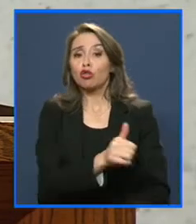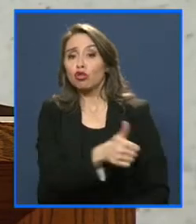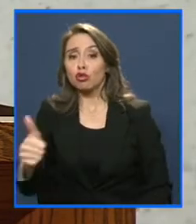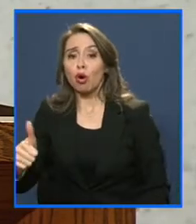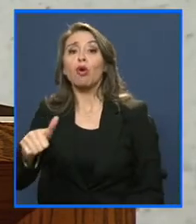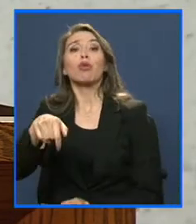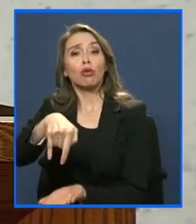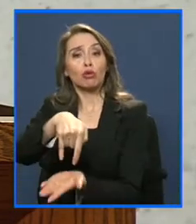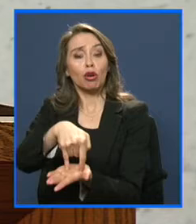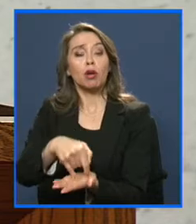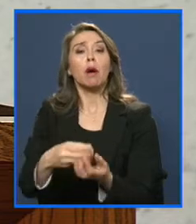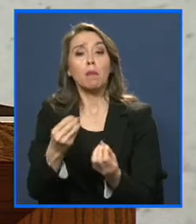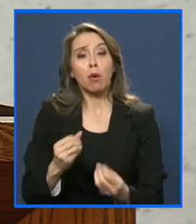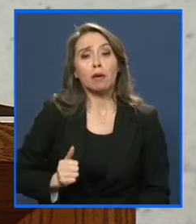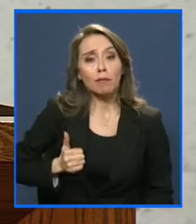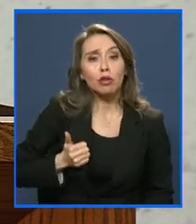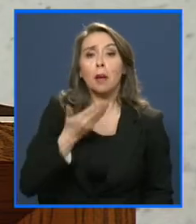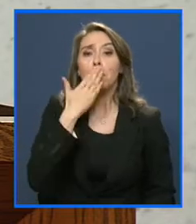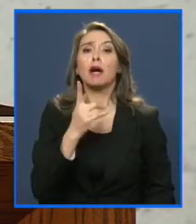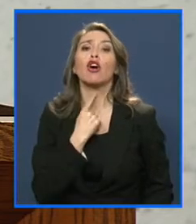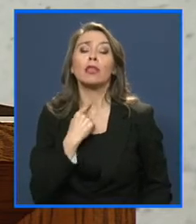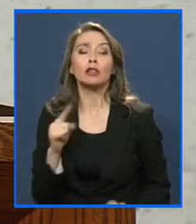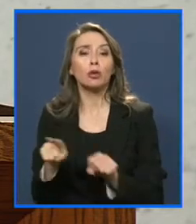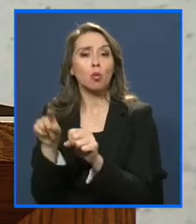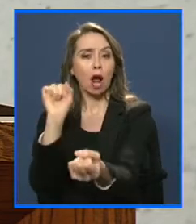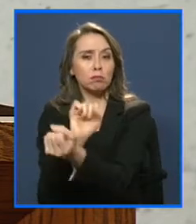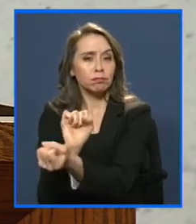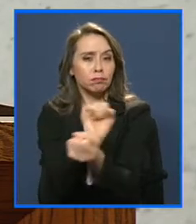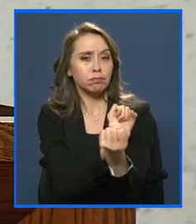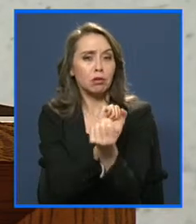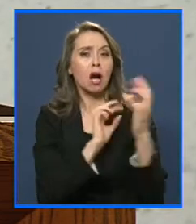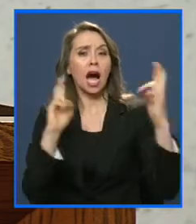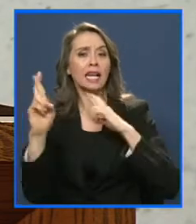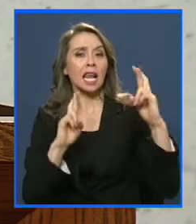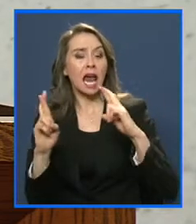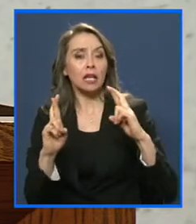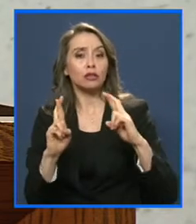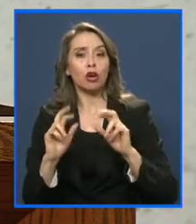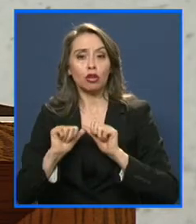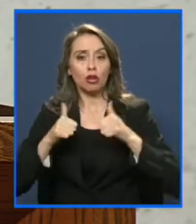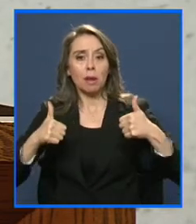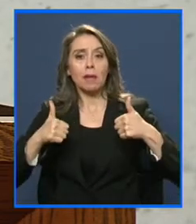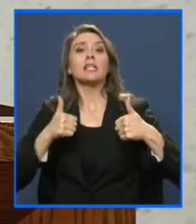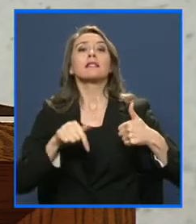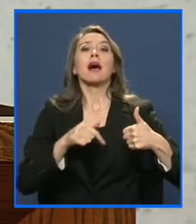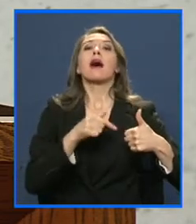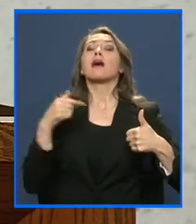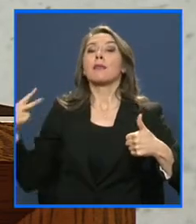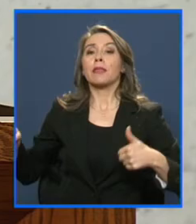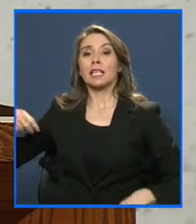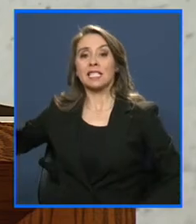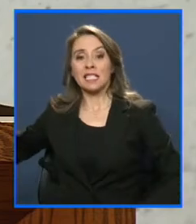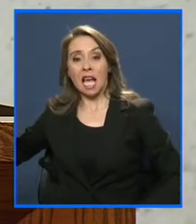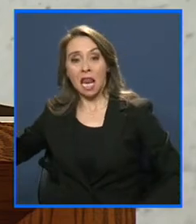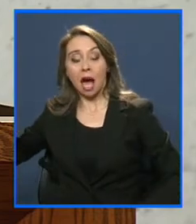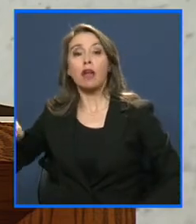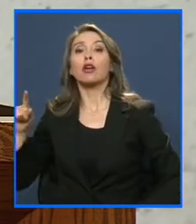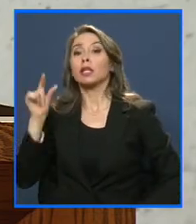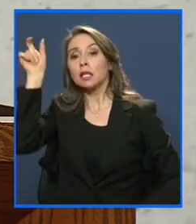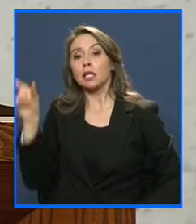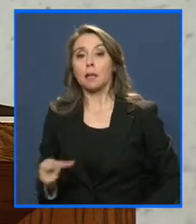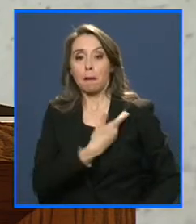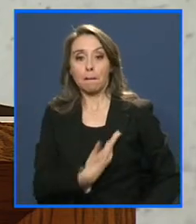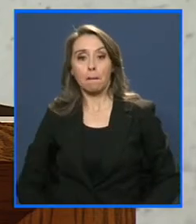voluntad y buenos deseos tal como ha sido la fraterna y abierta relación con la mesa homóloga del senado y especialmente con el presidente